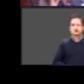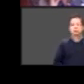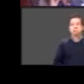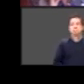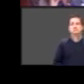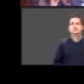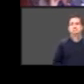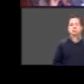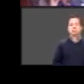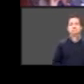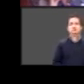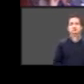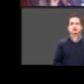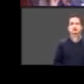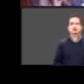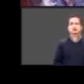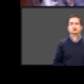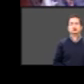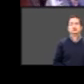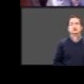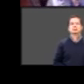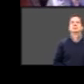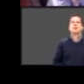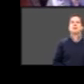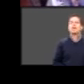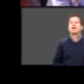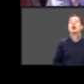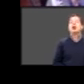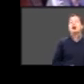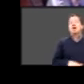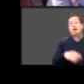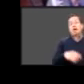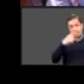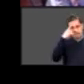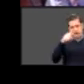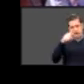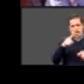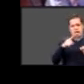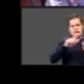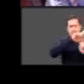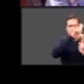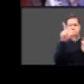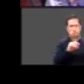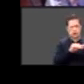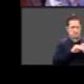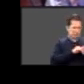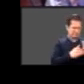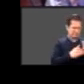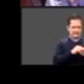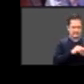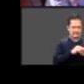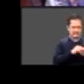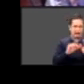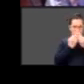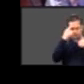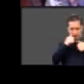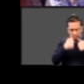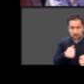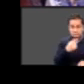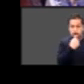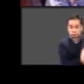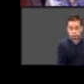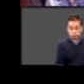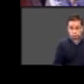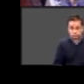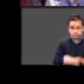otra gran virtud que tenemos para la estrategia nacional de atención a la primera infancia y que nos enorgullece muchísimo es